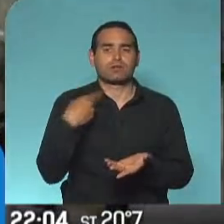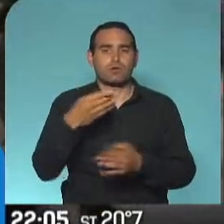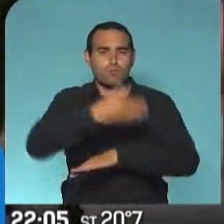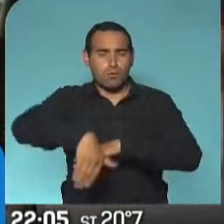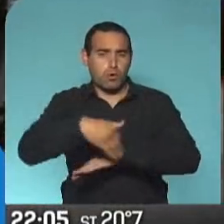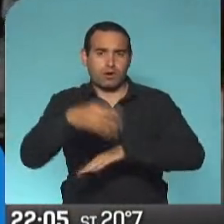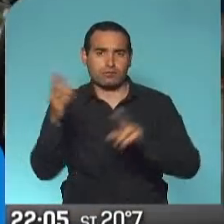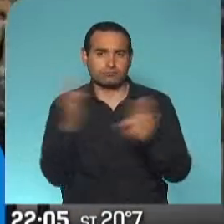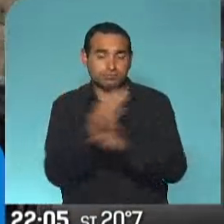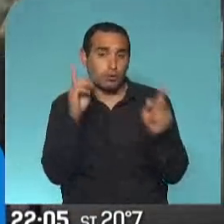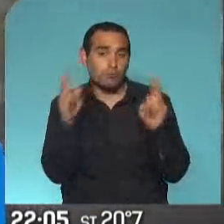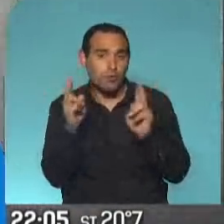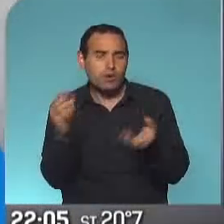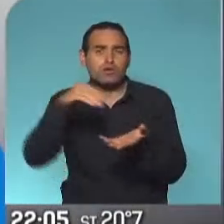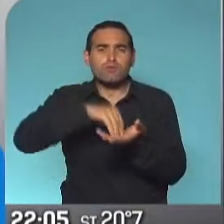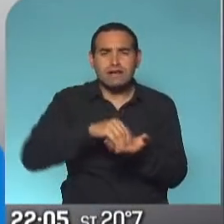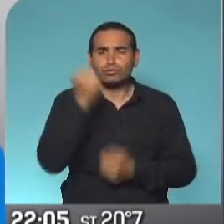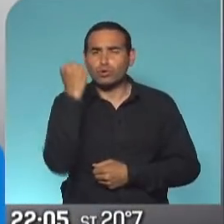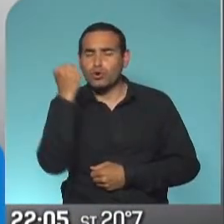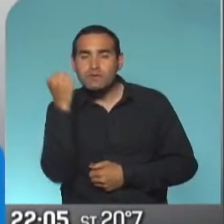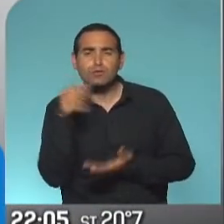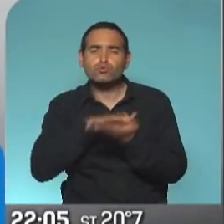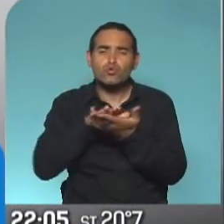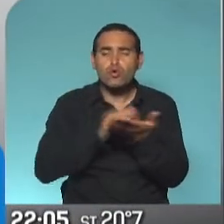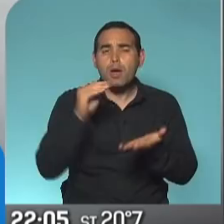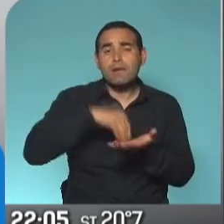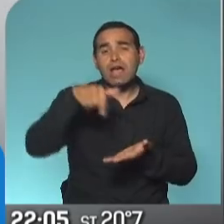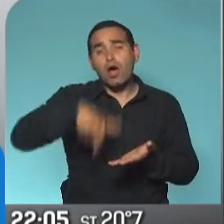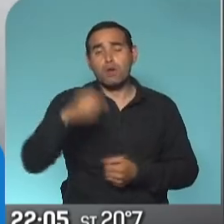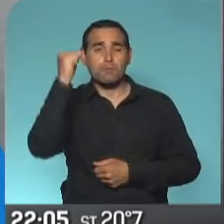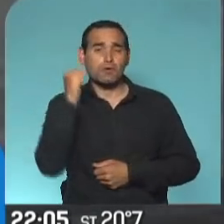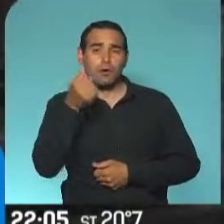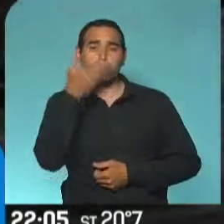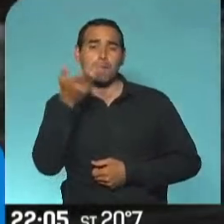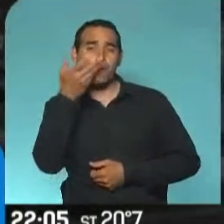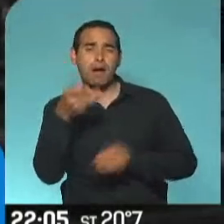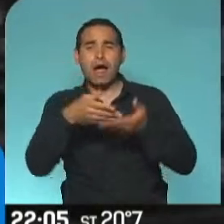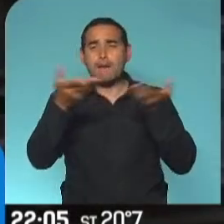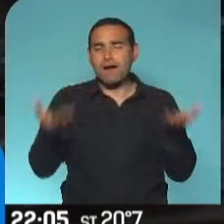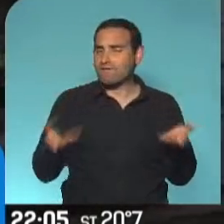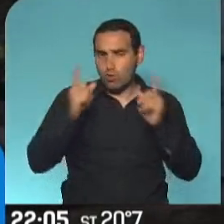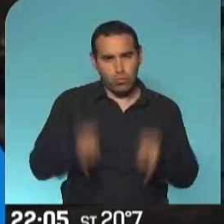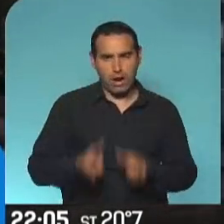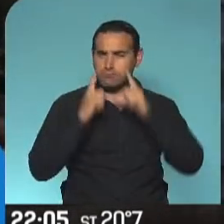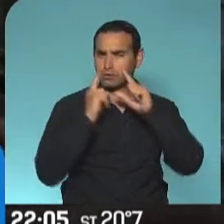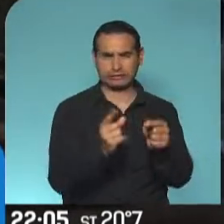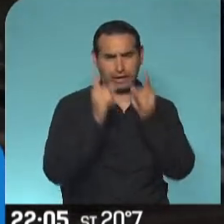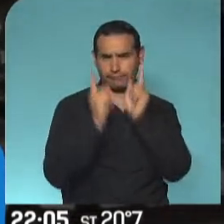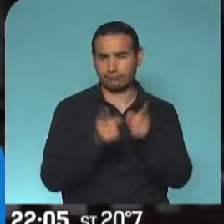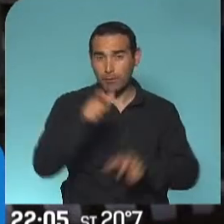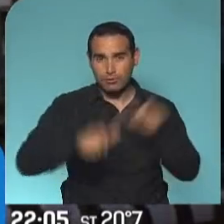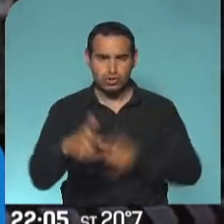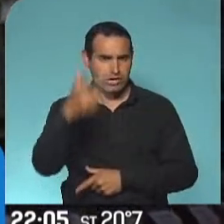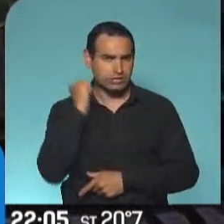queda, ni los parches económicos, ni las palabras ahora amables del presidente conforman ya a los chilenos que no están dispuestos